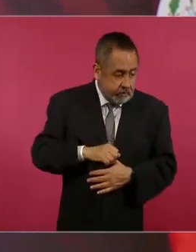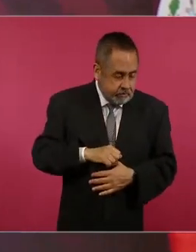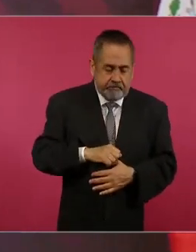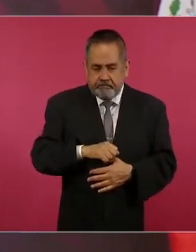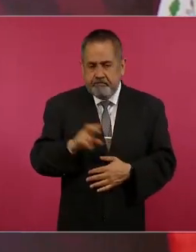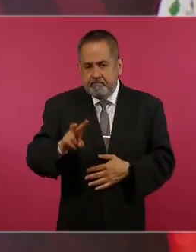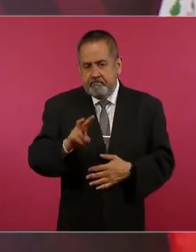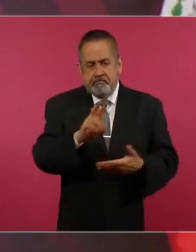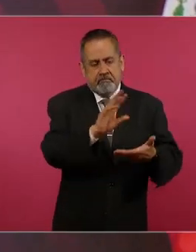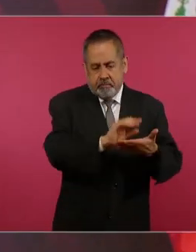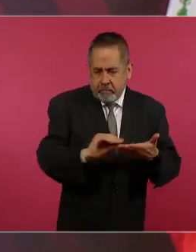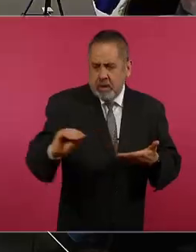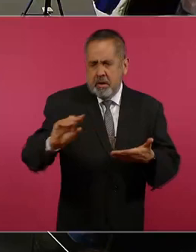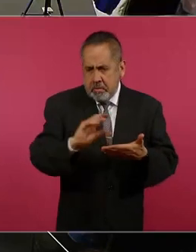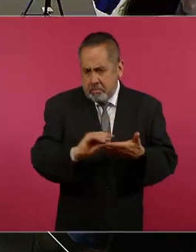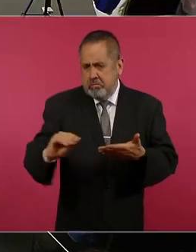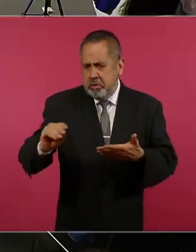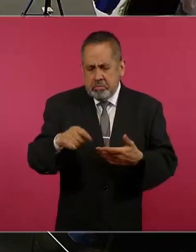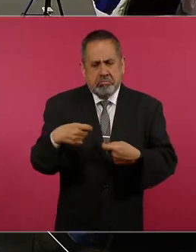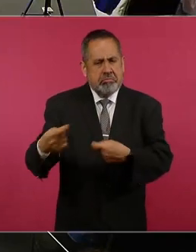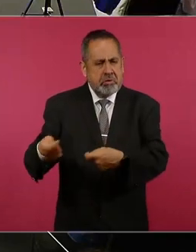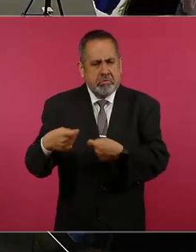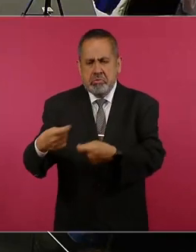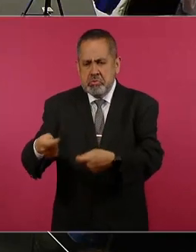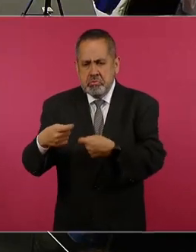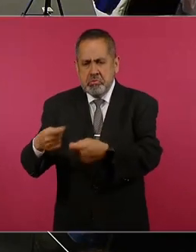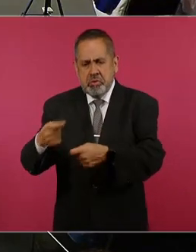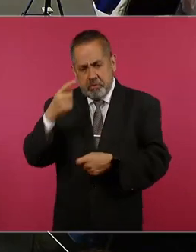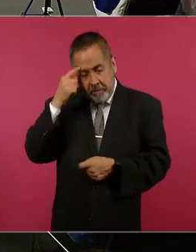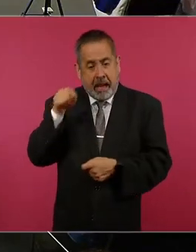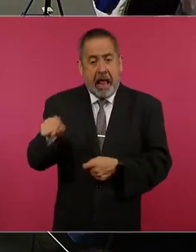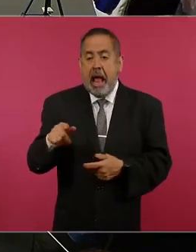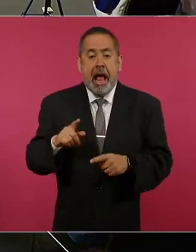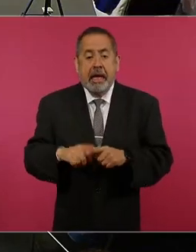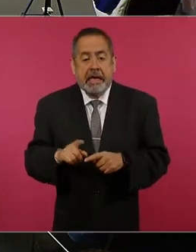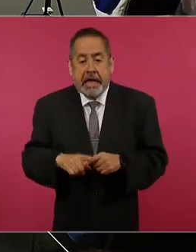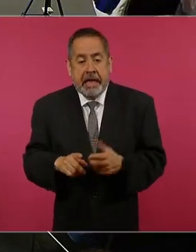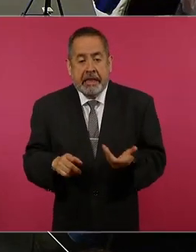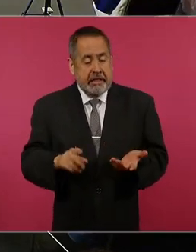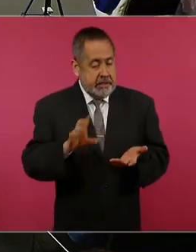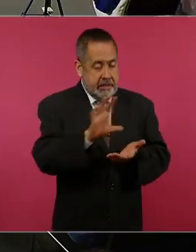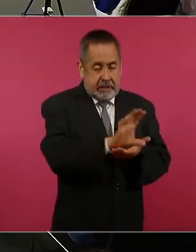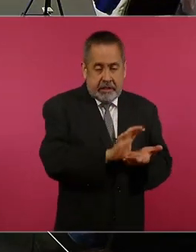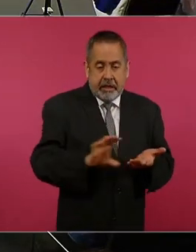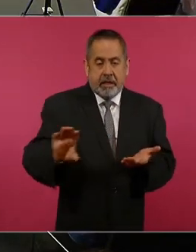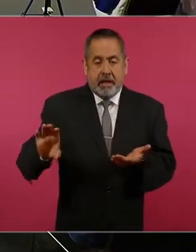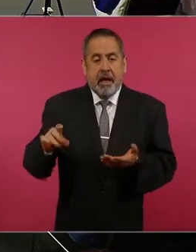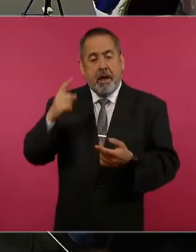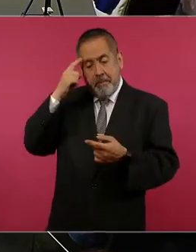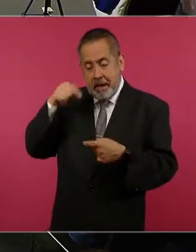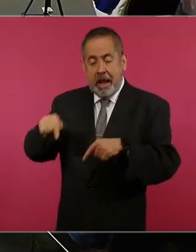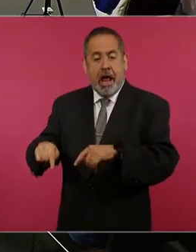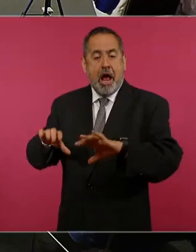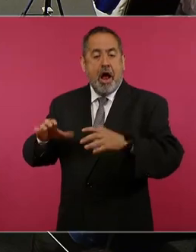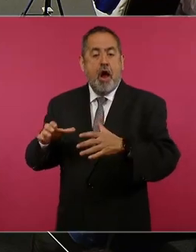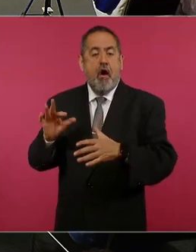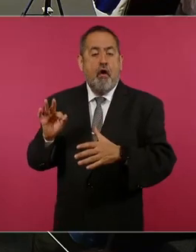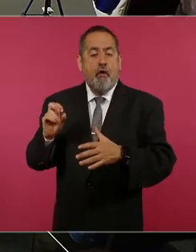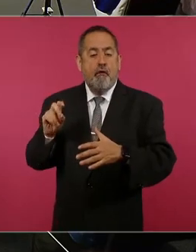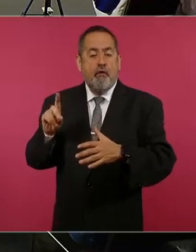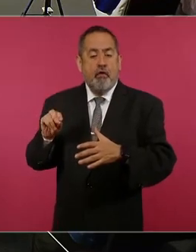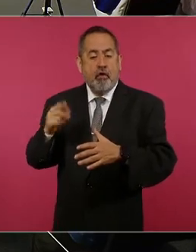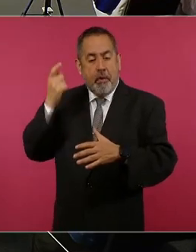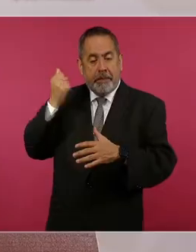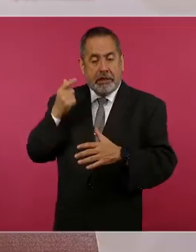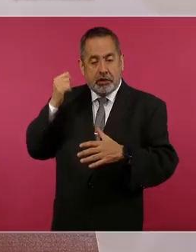a transferir una parte al Fondo de